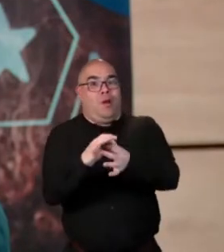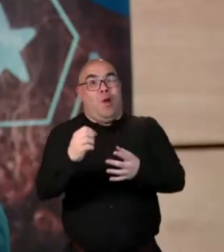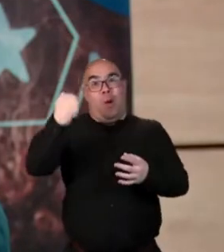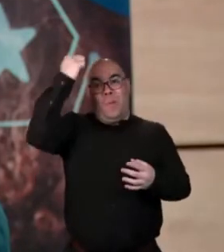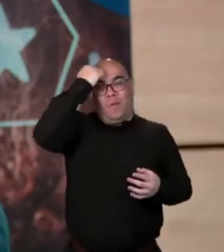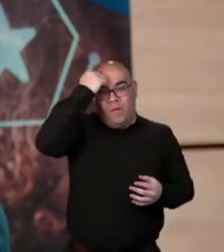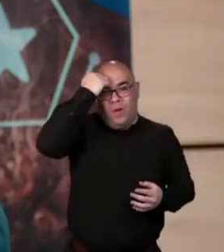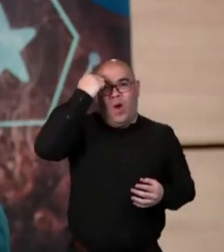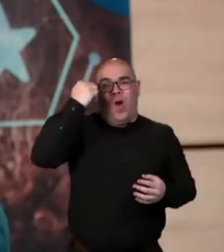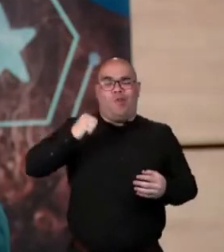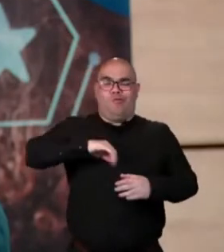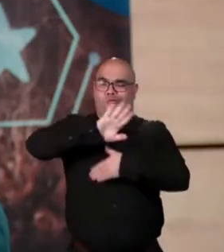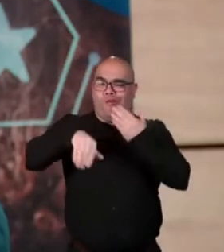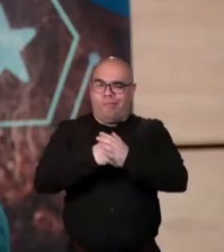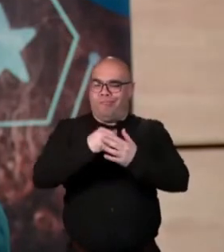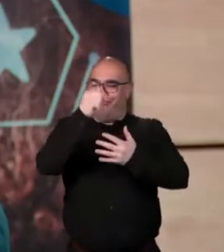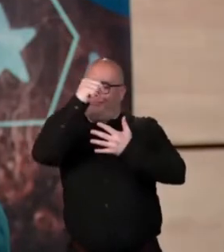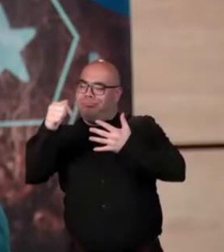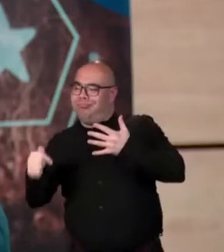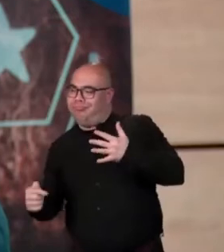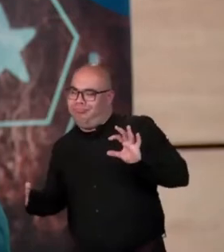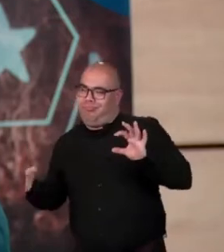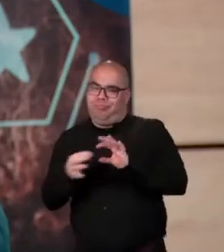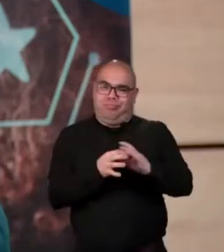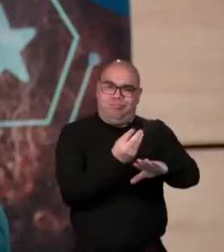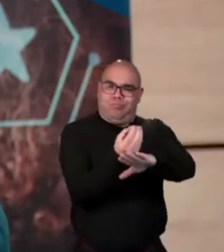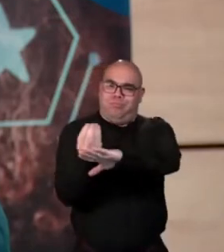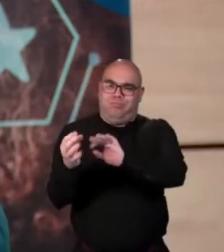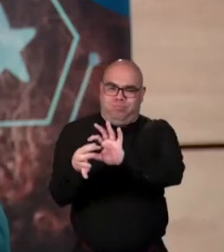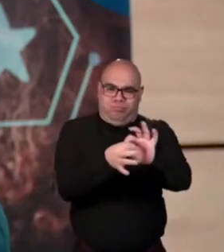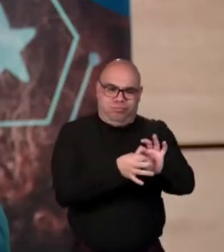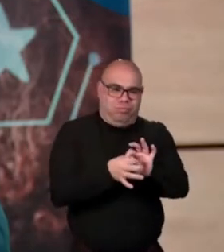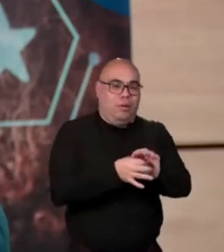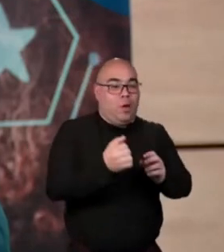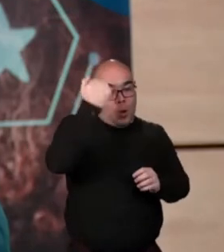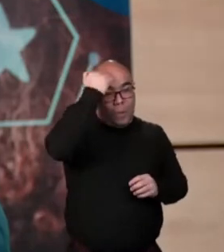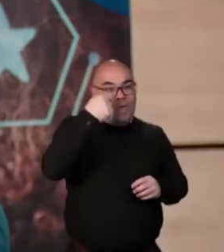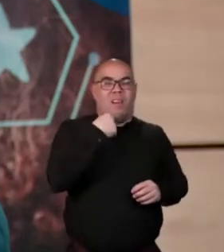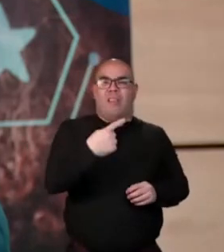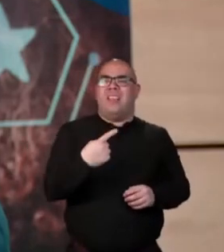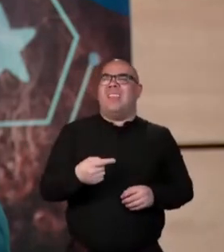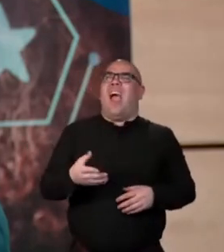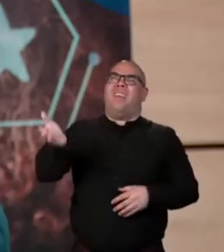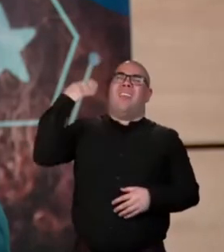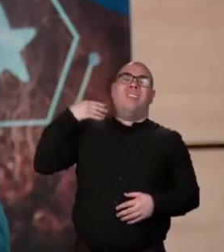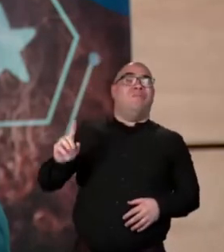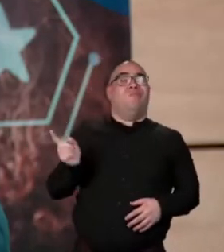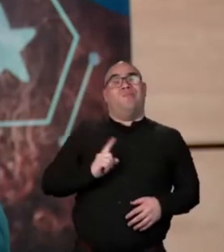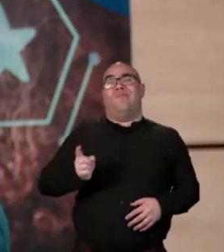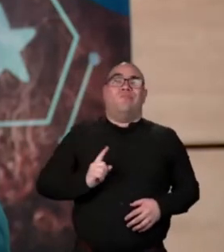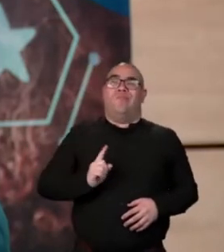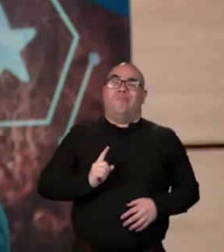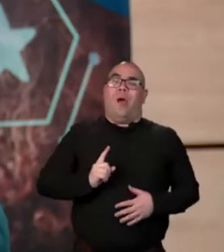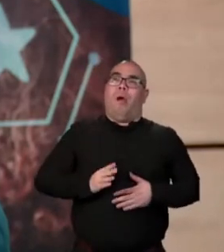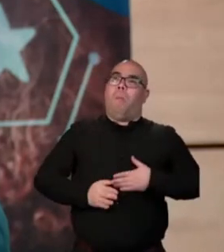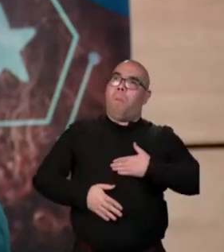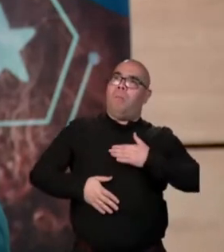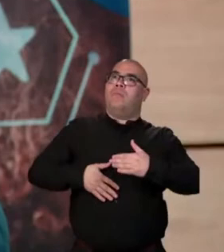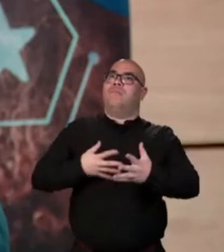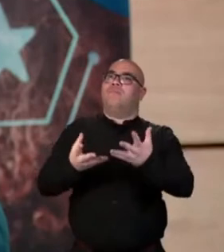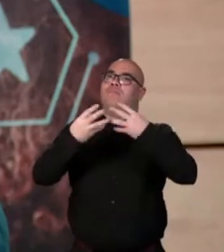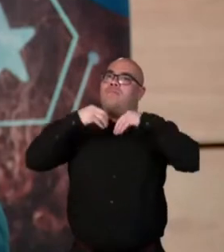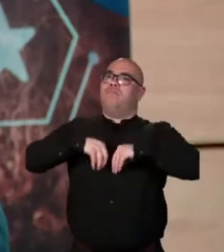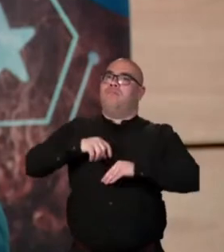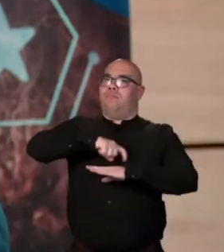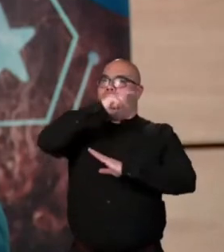las se va dando esa apropiación y ya escuchar profesores que extienden a ser reacios a hablar en estos términos y en este sentido de